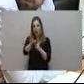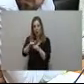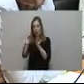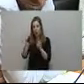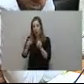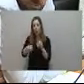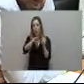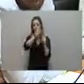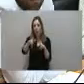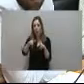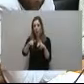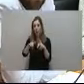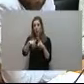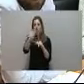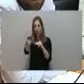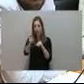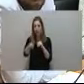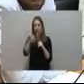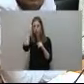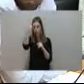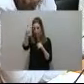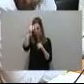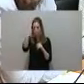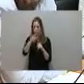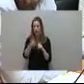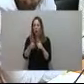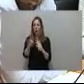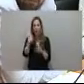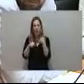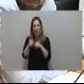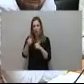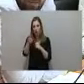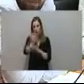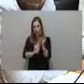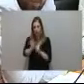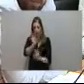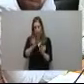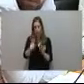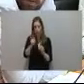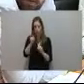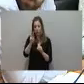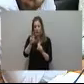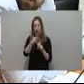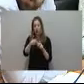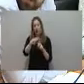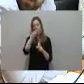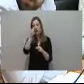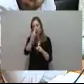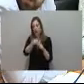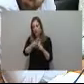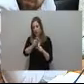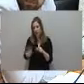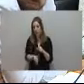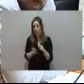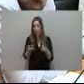escrutinio externo y, en definitiva, la atención a las expectativas que tienen sobre el comportamiento de la organización sus diferentes grupos de interés. La Administración puede usar